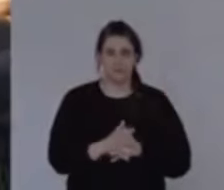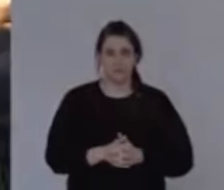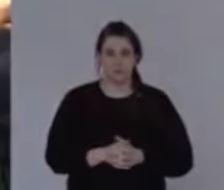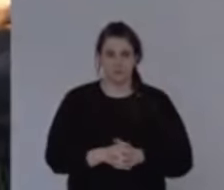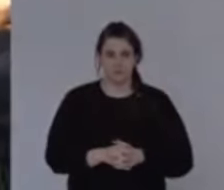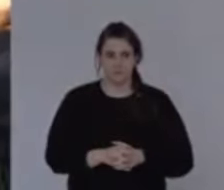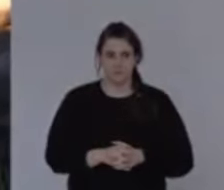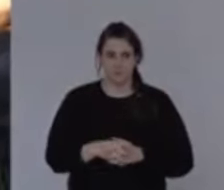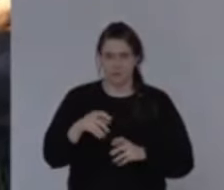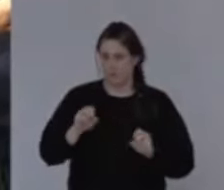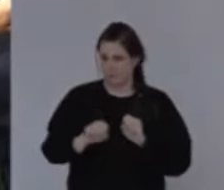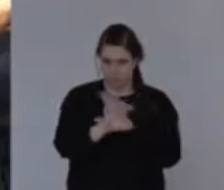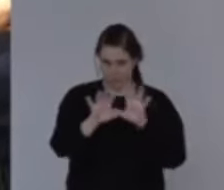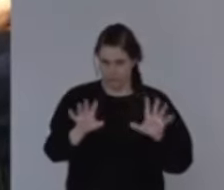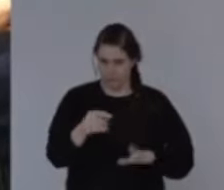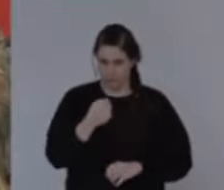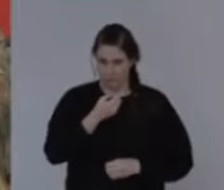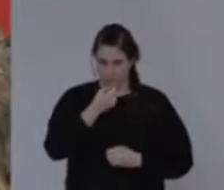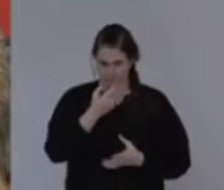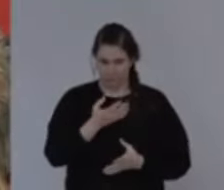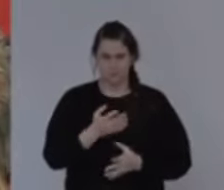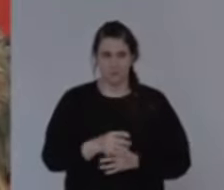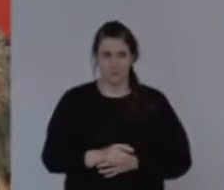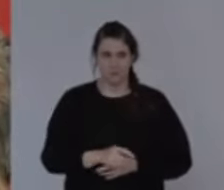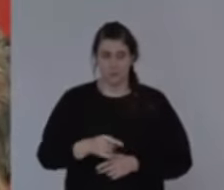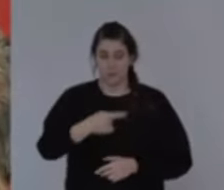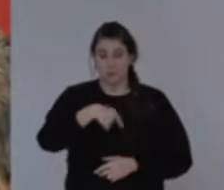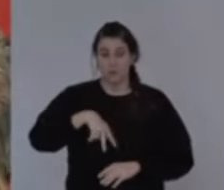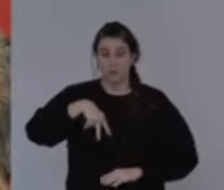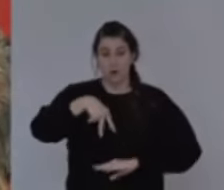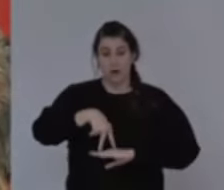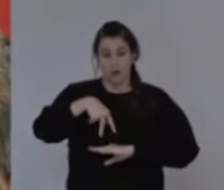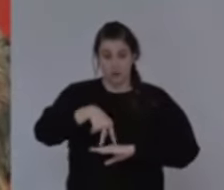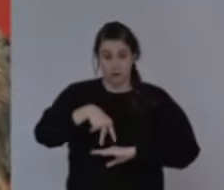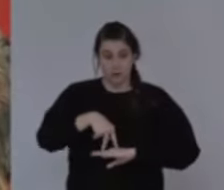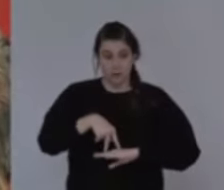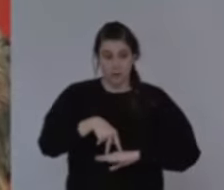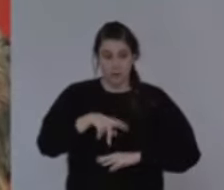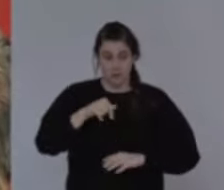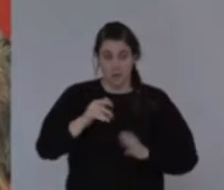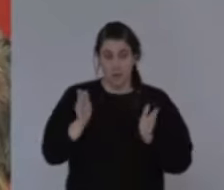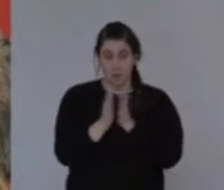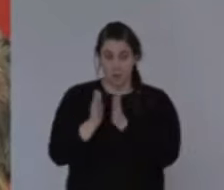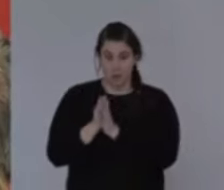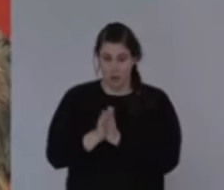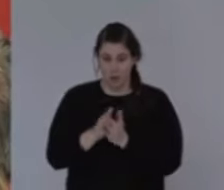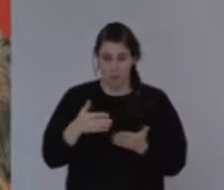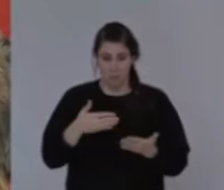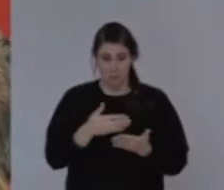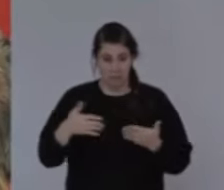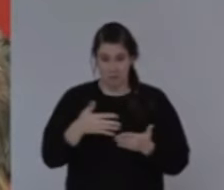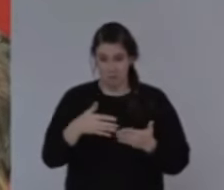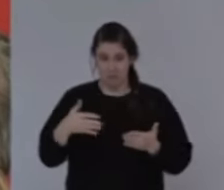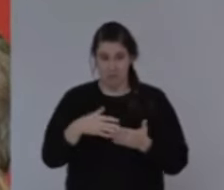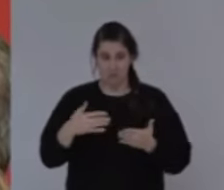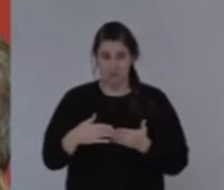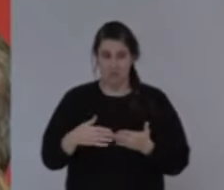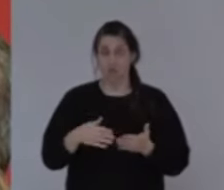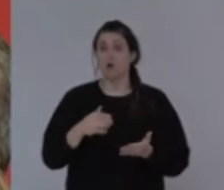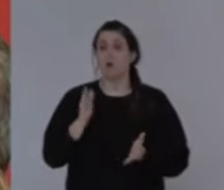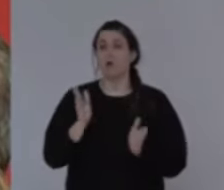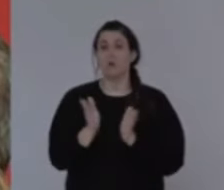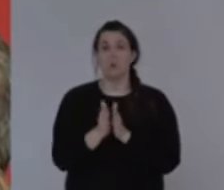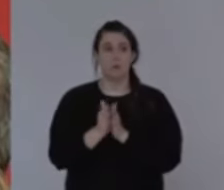Que conste y quede claro, los que estamos aquí y los miles y miles de compañeros de toda España, desde luego los